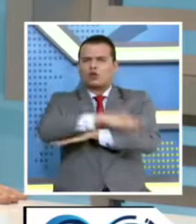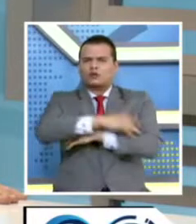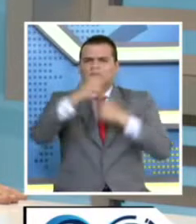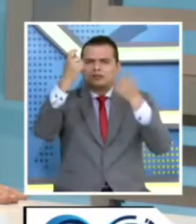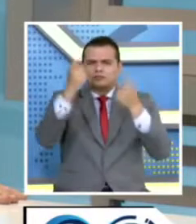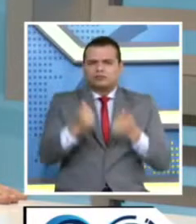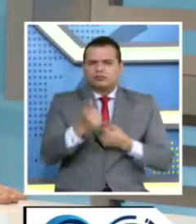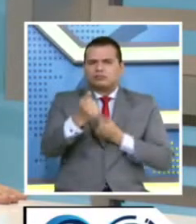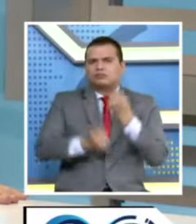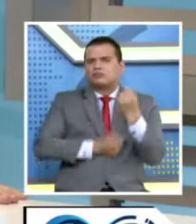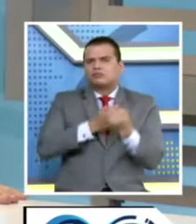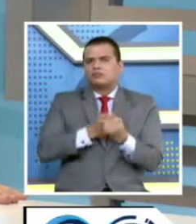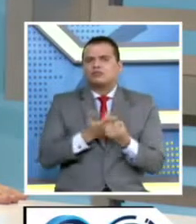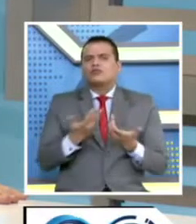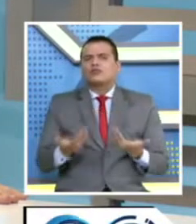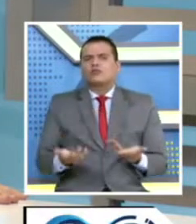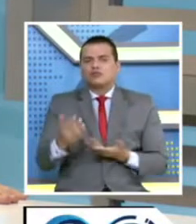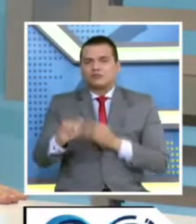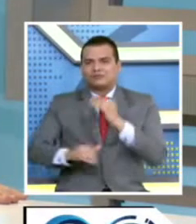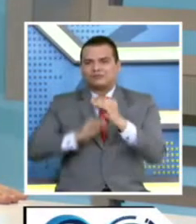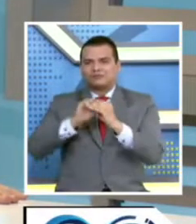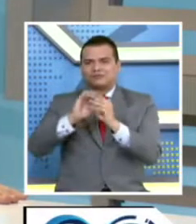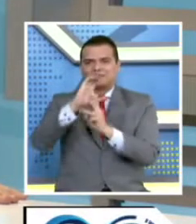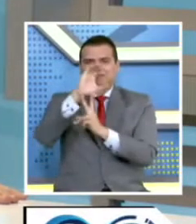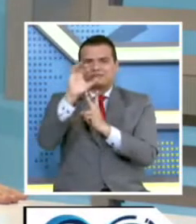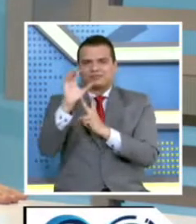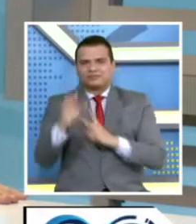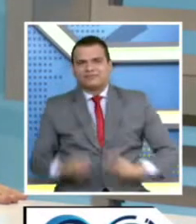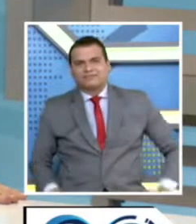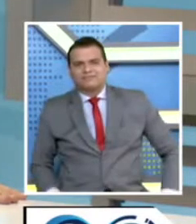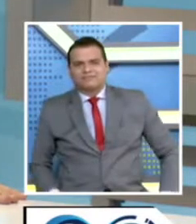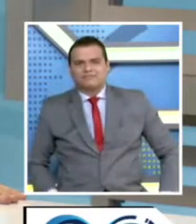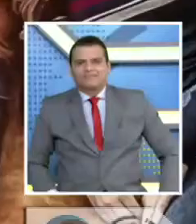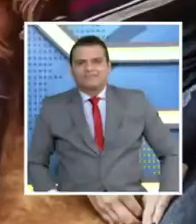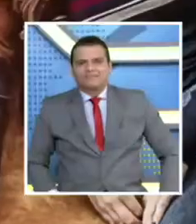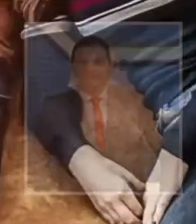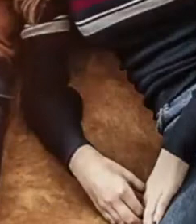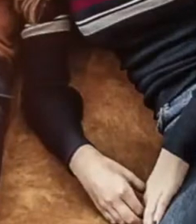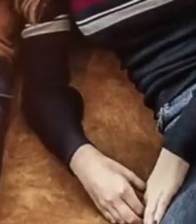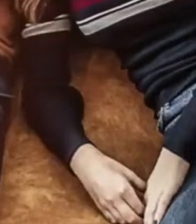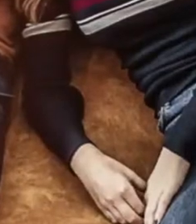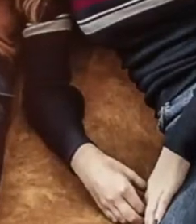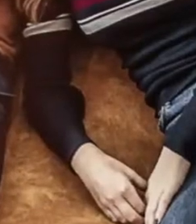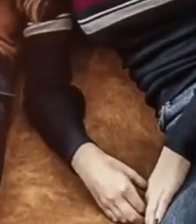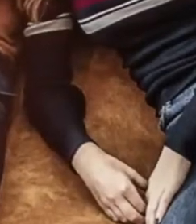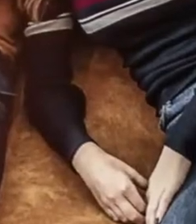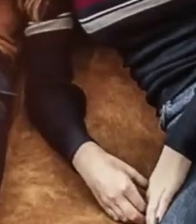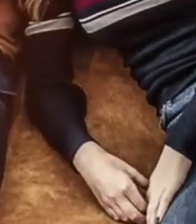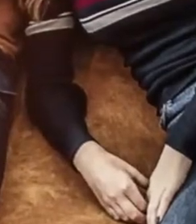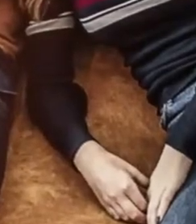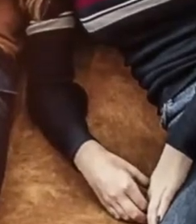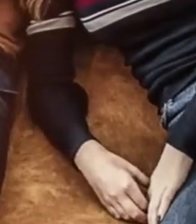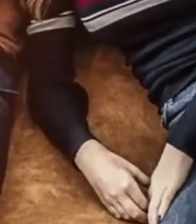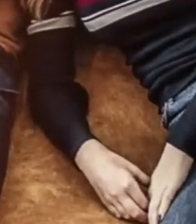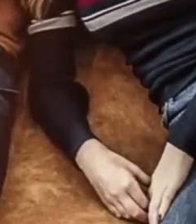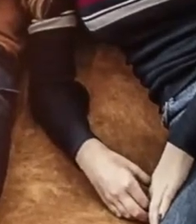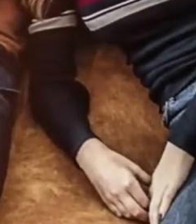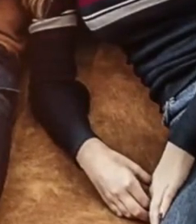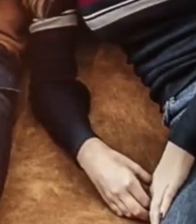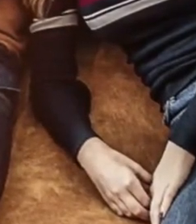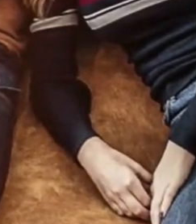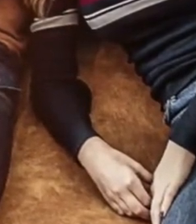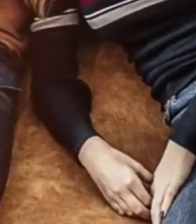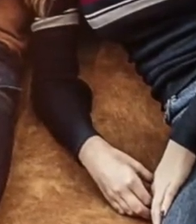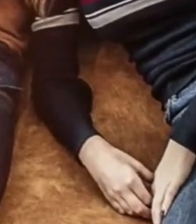de conocer los indicadores económicos del día con el patrocinio de Fiducomeva. Es hora de materializar tus sueños. Con nuestro